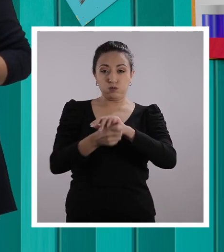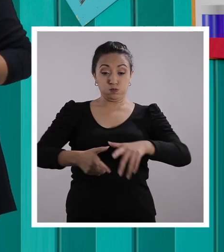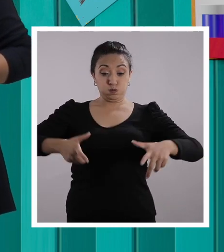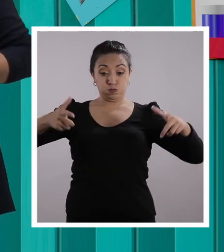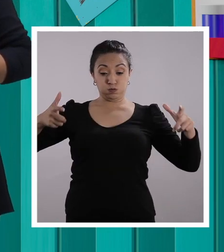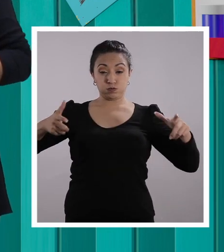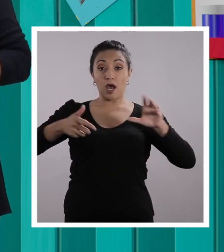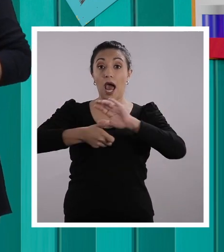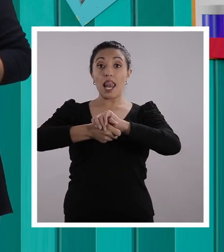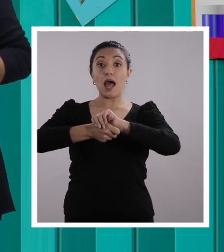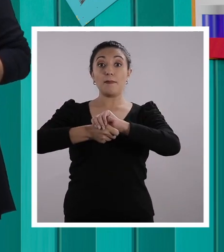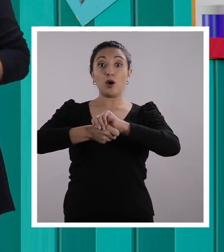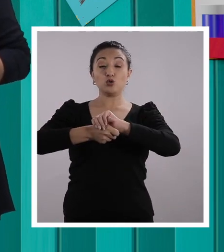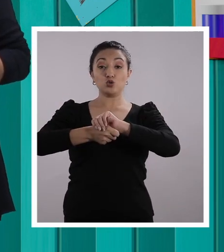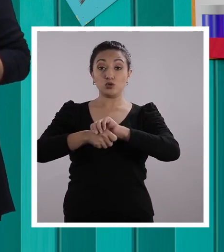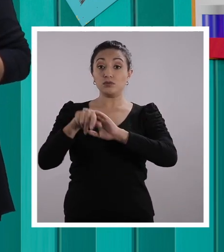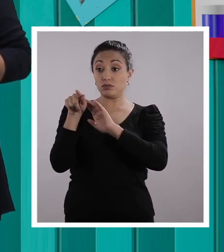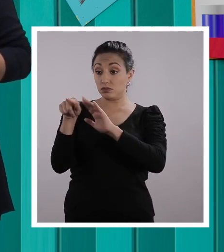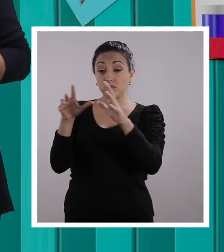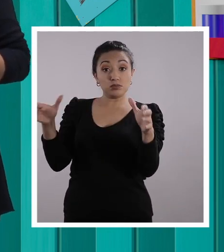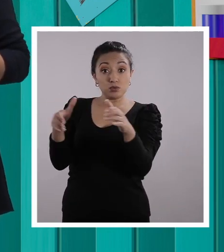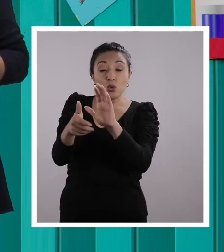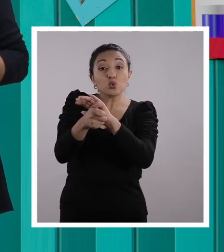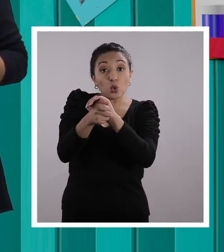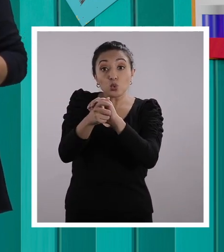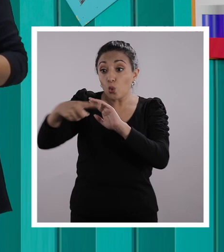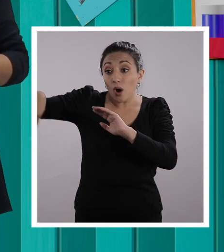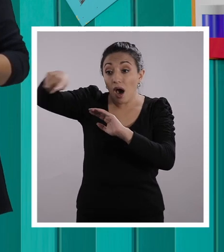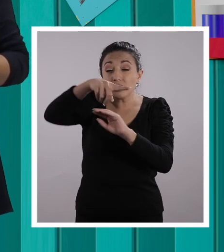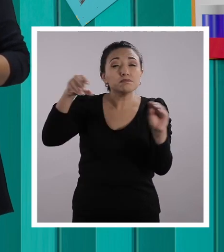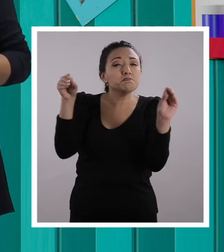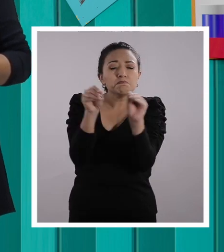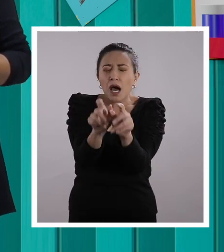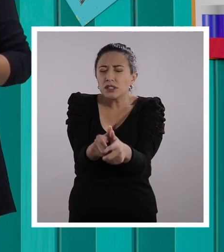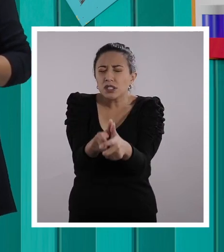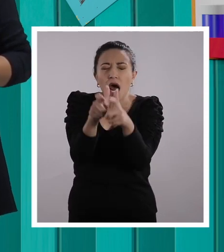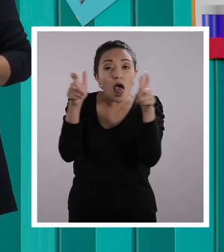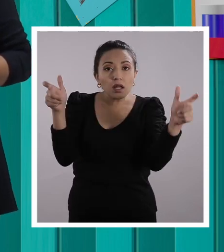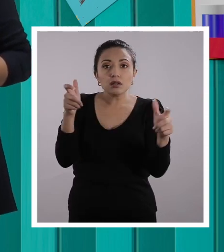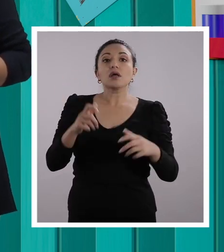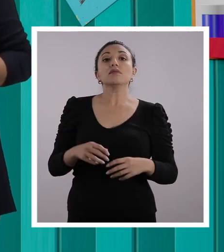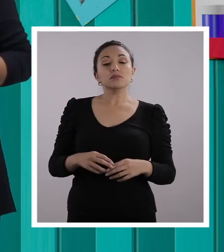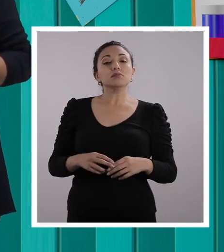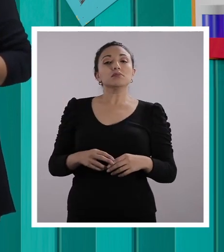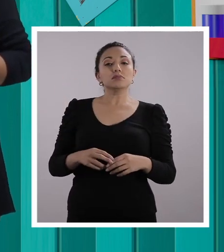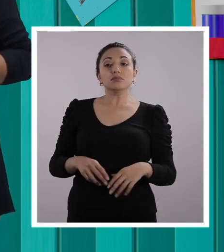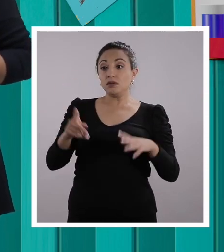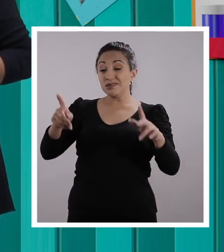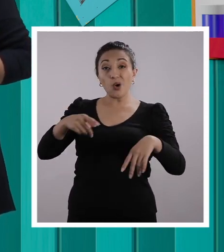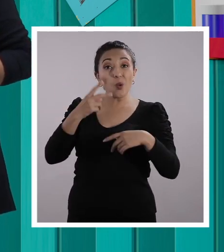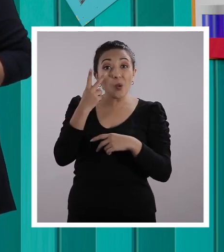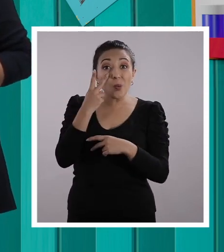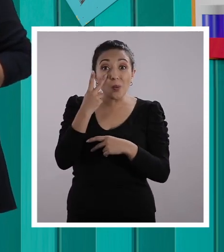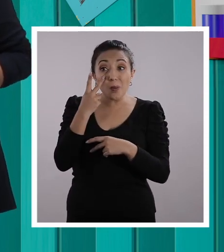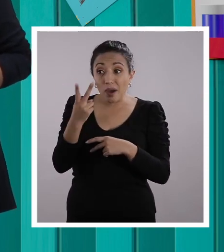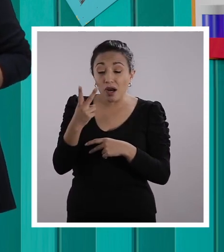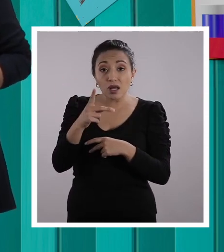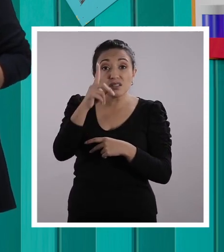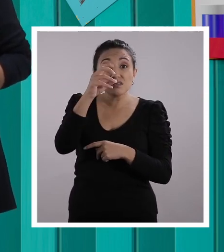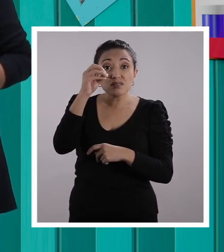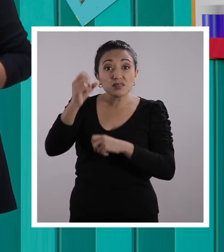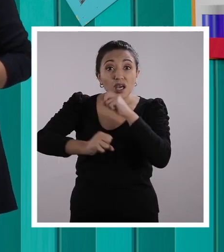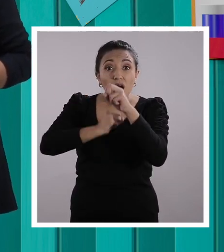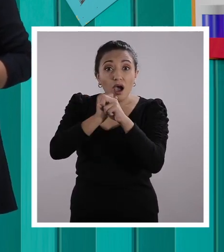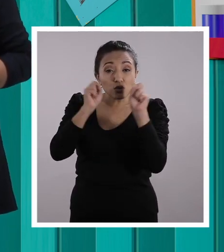gigante galápagos en su especie en la especie de tortugas es la más grande imagínese en que puede